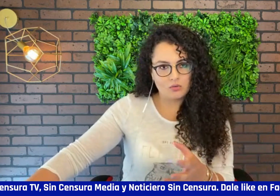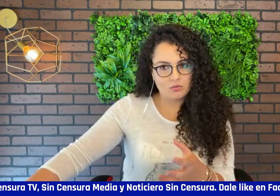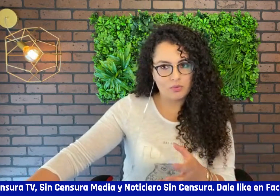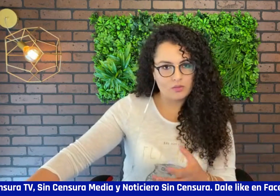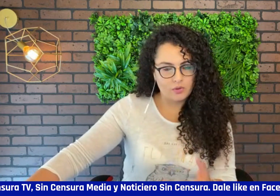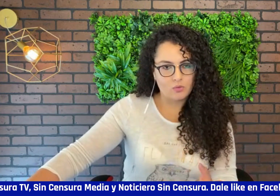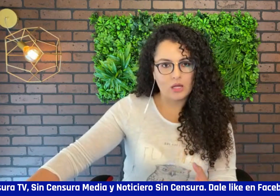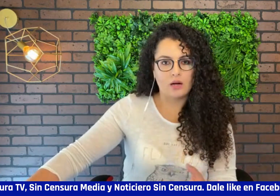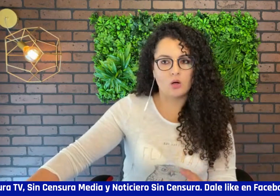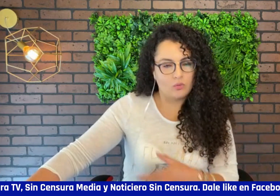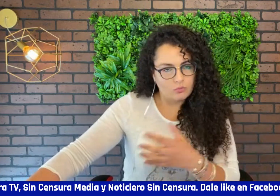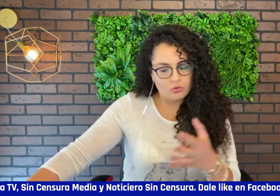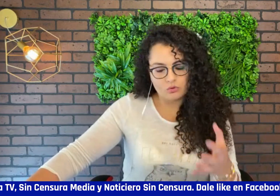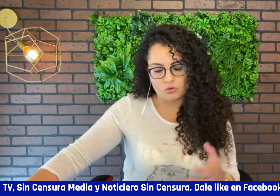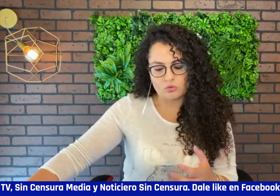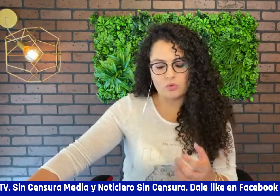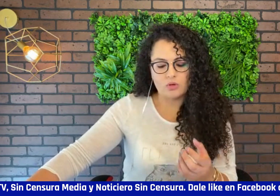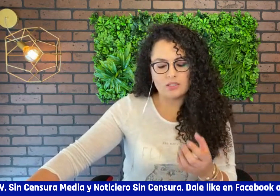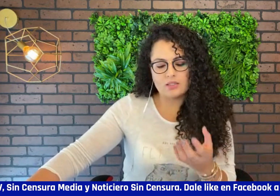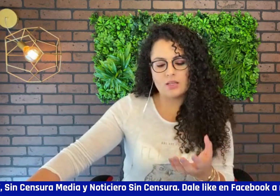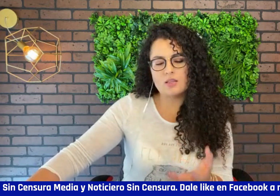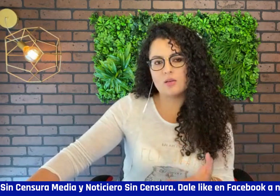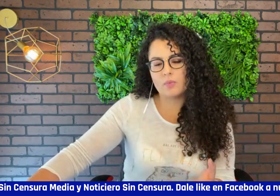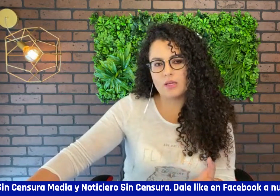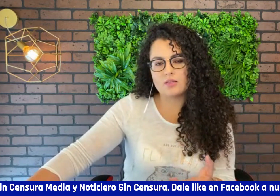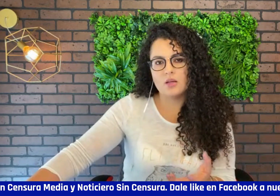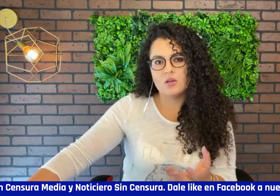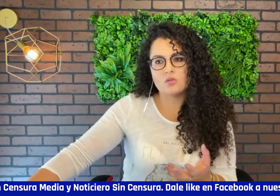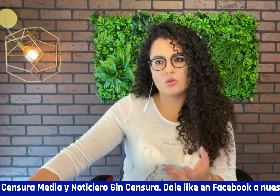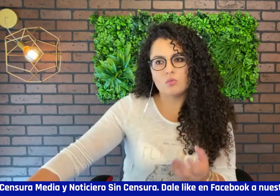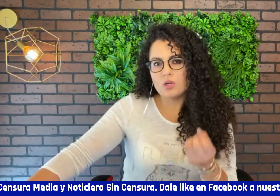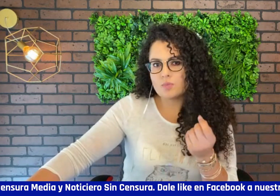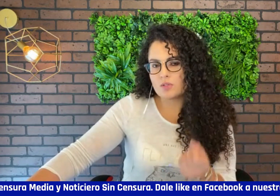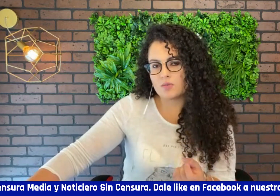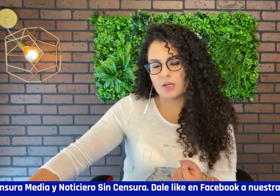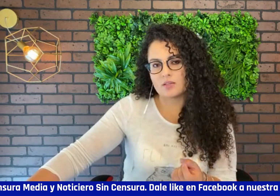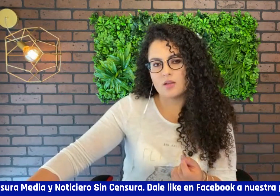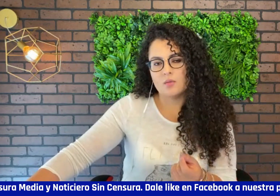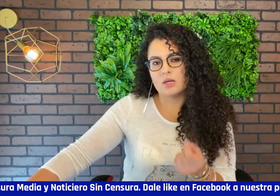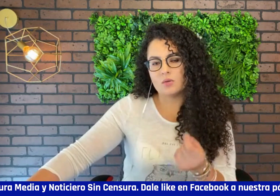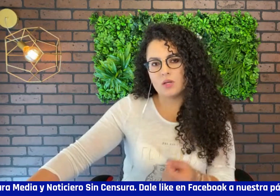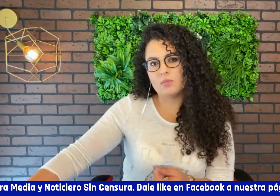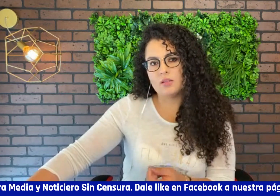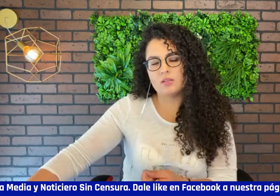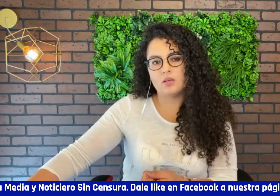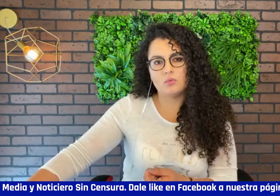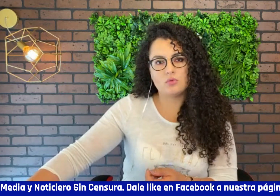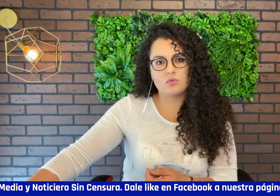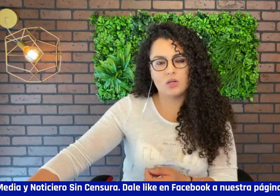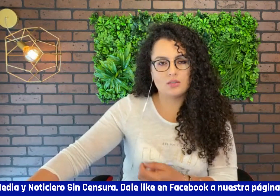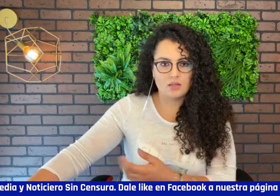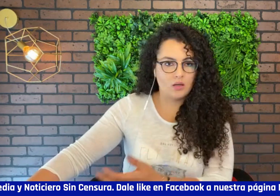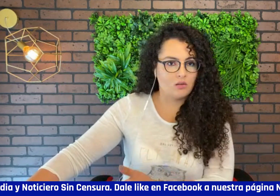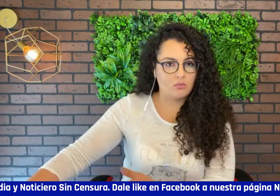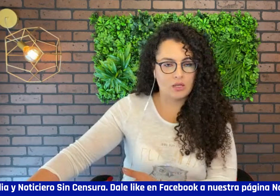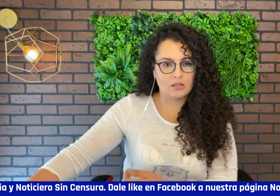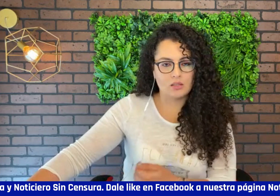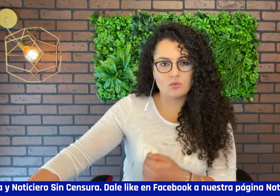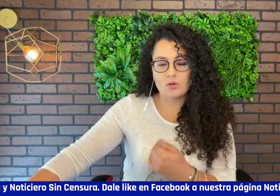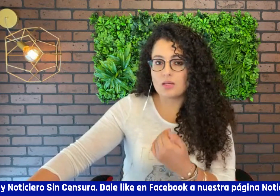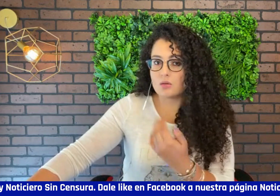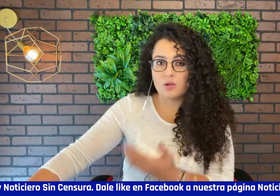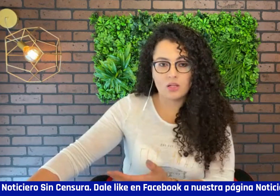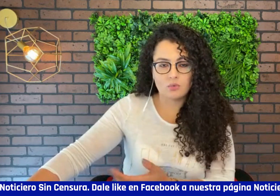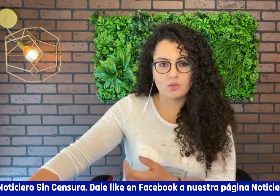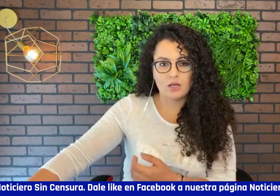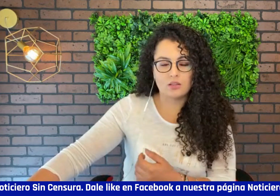país, México es un país peculiar, como muchos otros, pero las necesidades del país son muy específicas. Particularmente tenemos una necesidad económica,